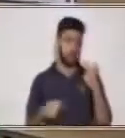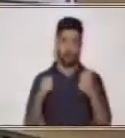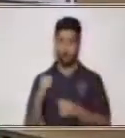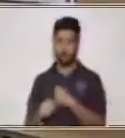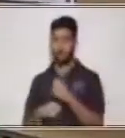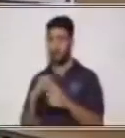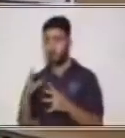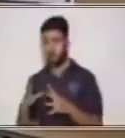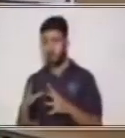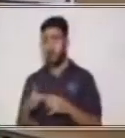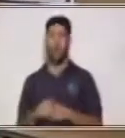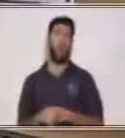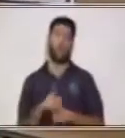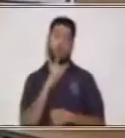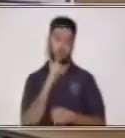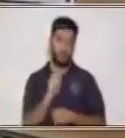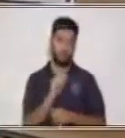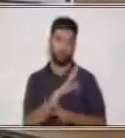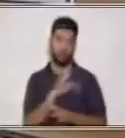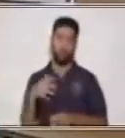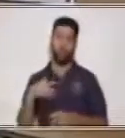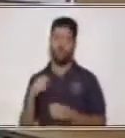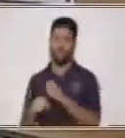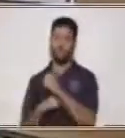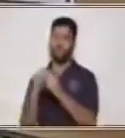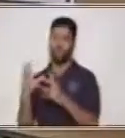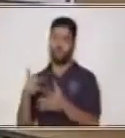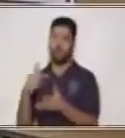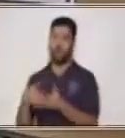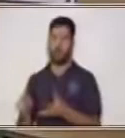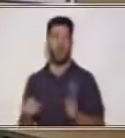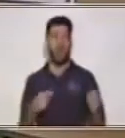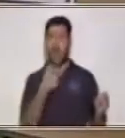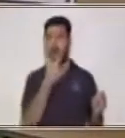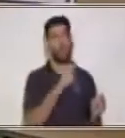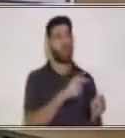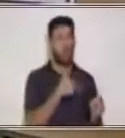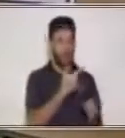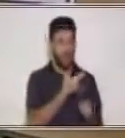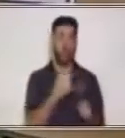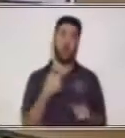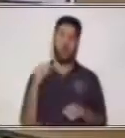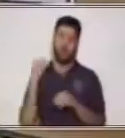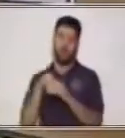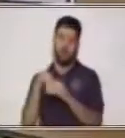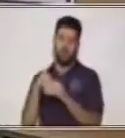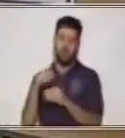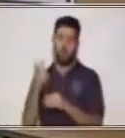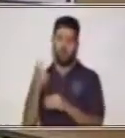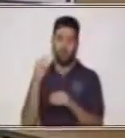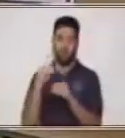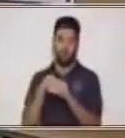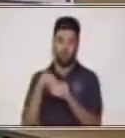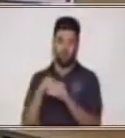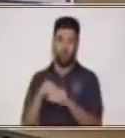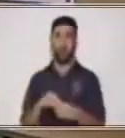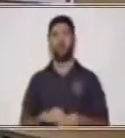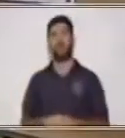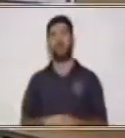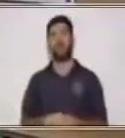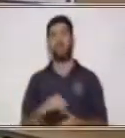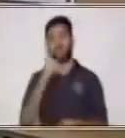solo va a comprar una fruta. Y lo de la galleta lo va a depositar en su, o lo va a guardar en su alcancía.